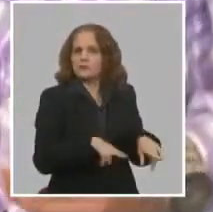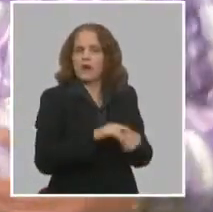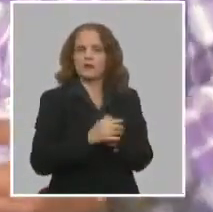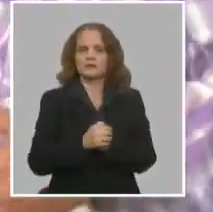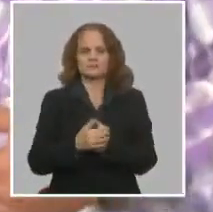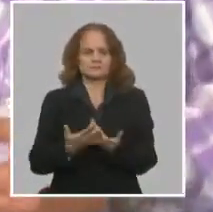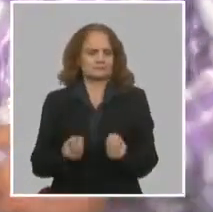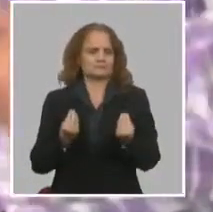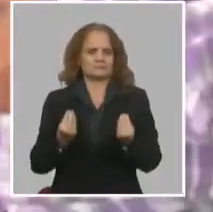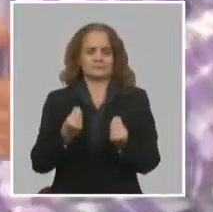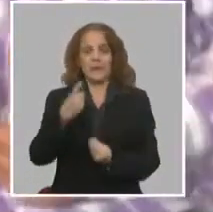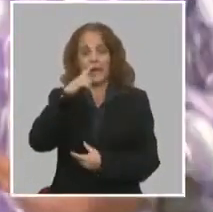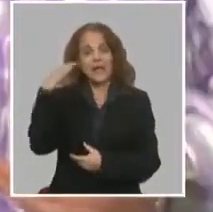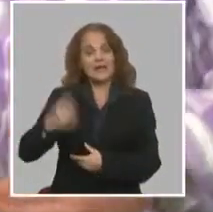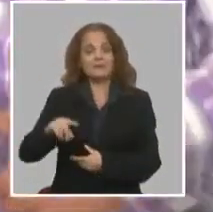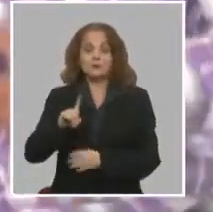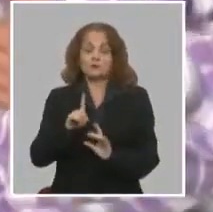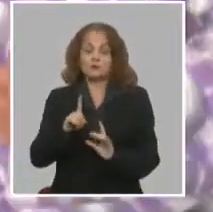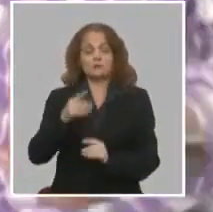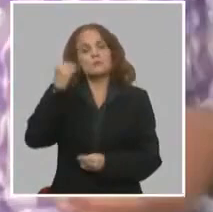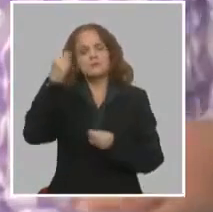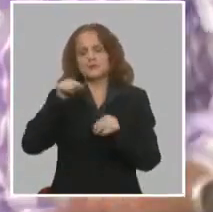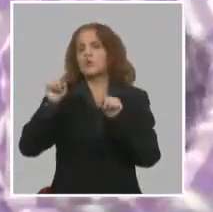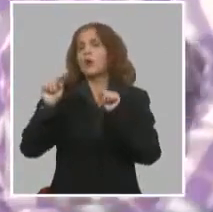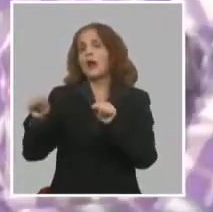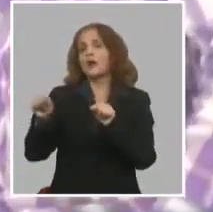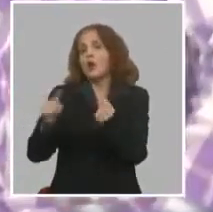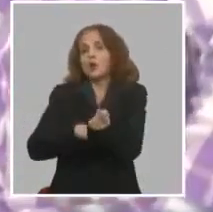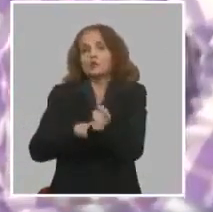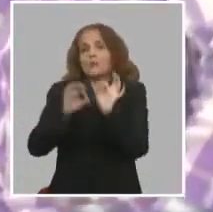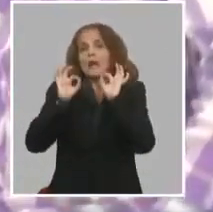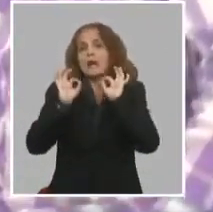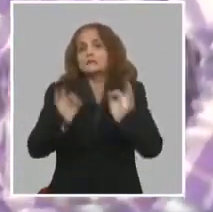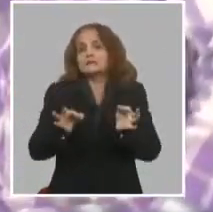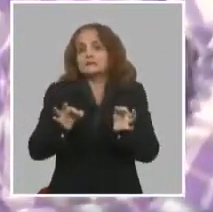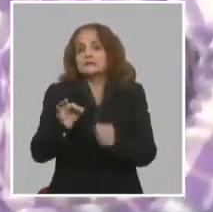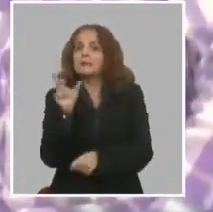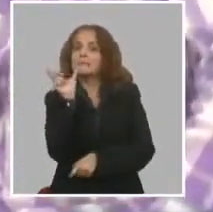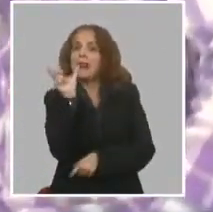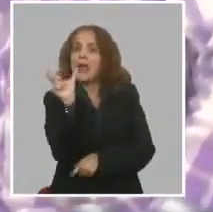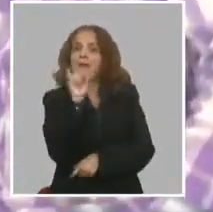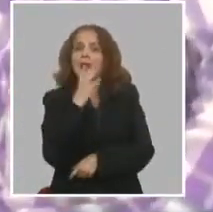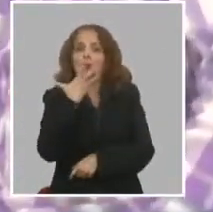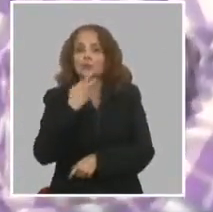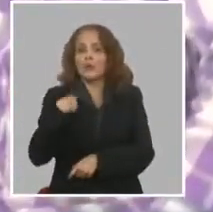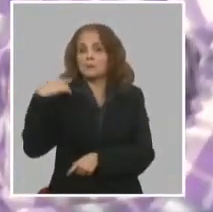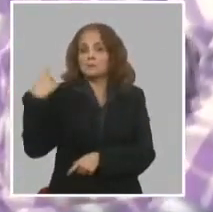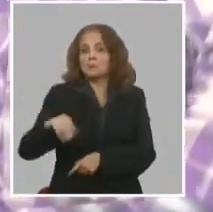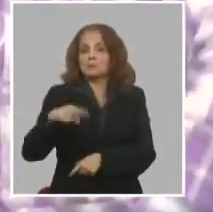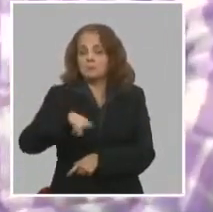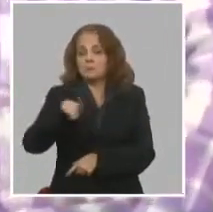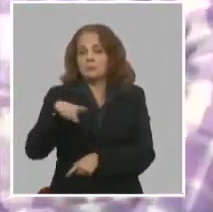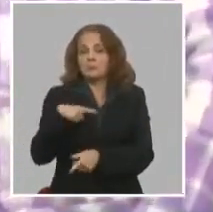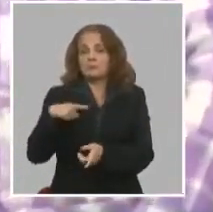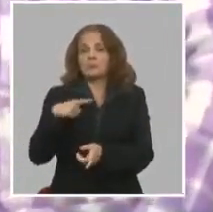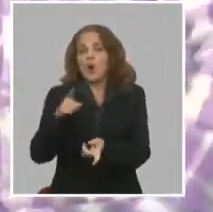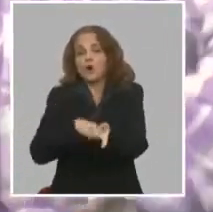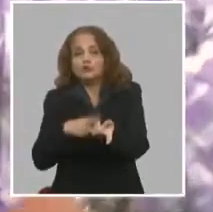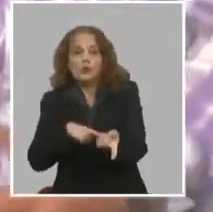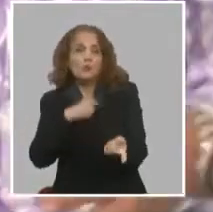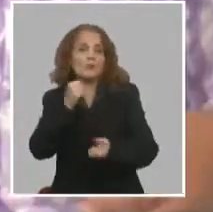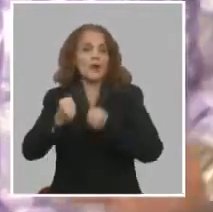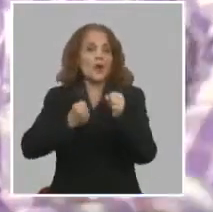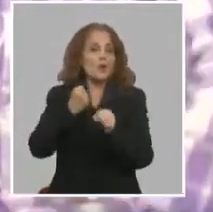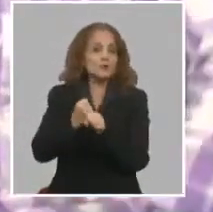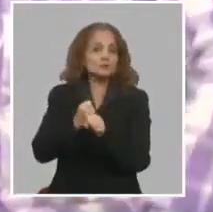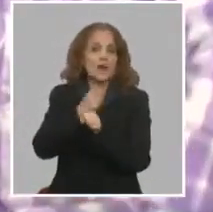esclavitud, serán ellos que están acostumbrados al término y lo usan frecuentemente dentro de su